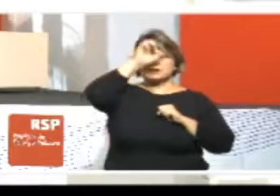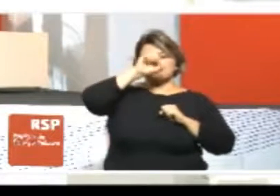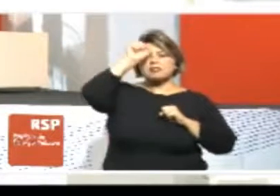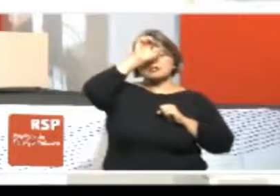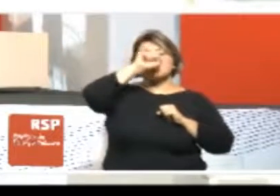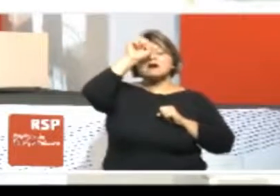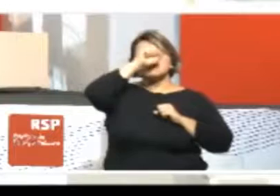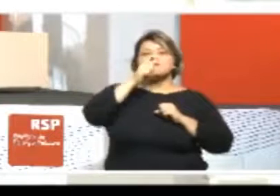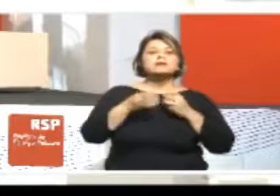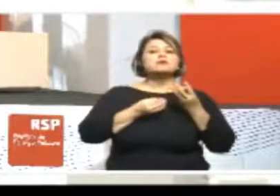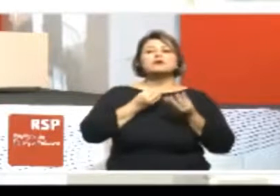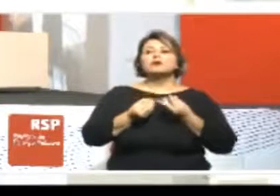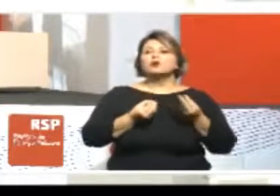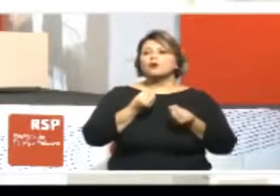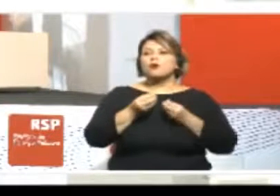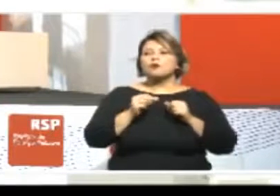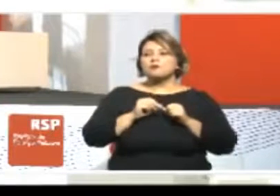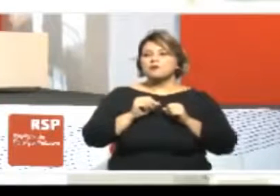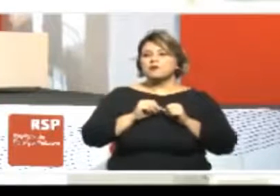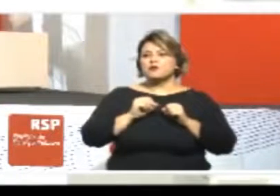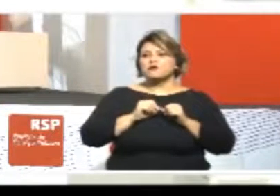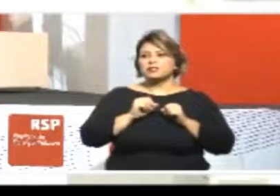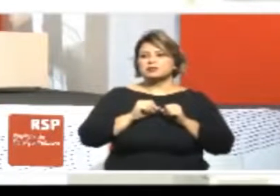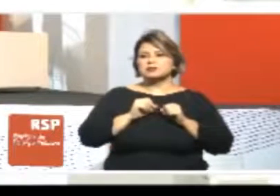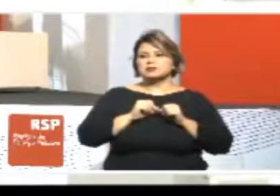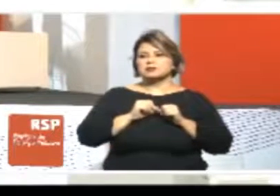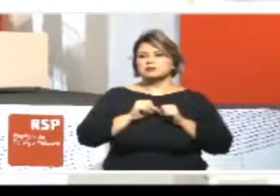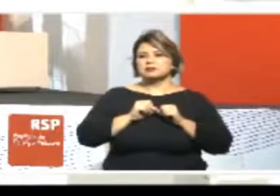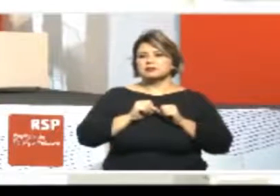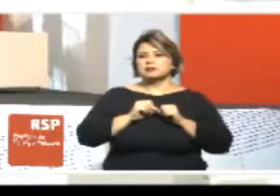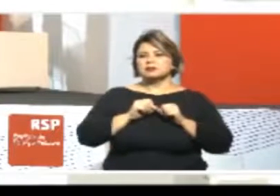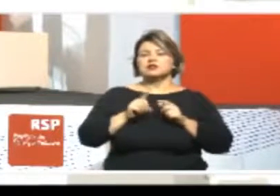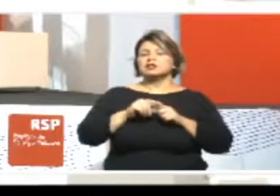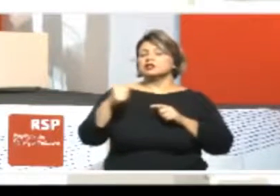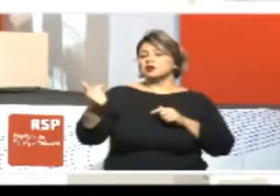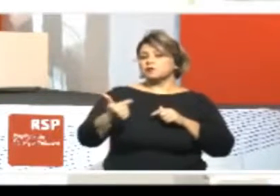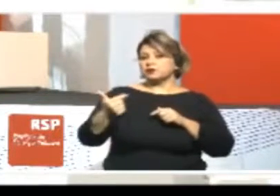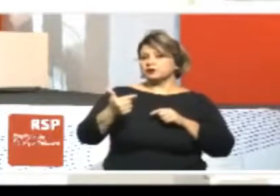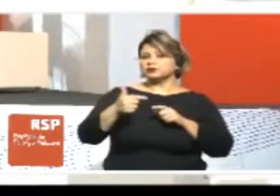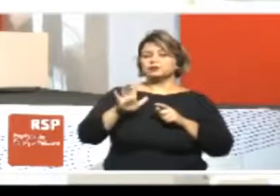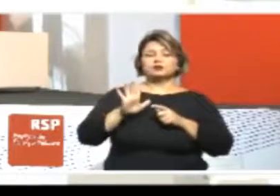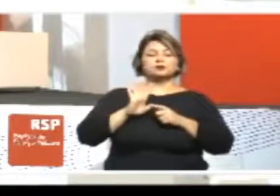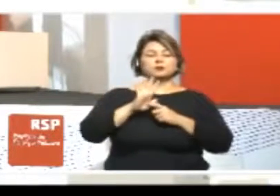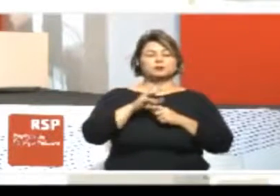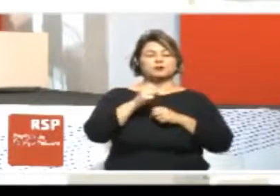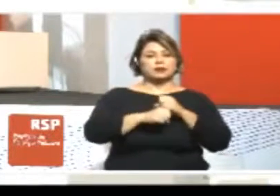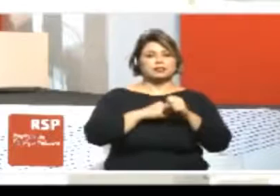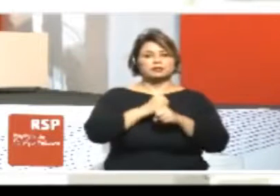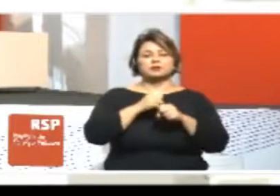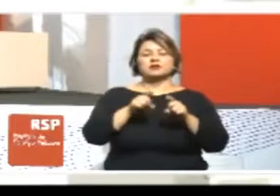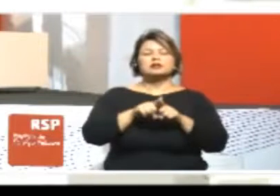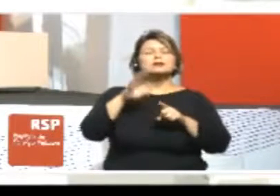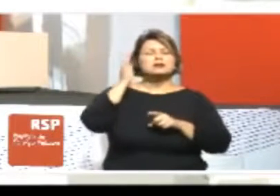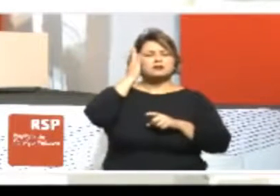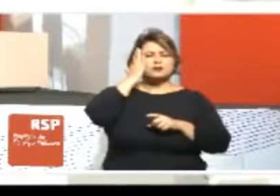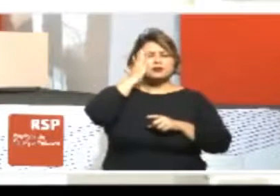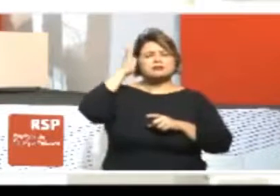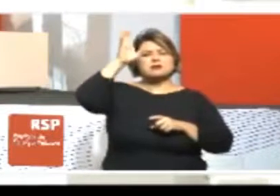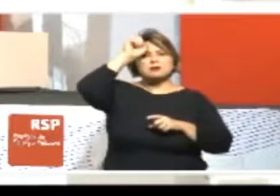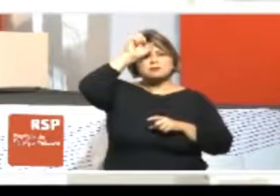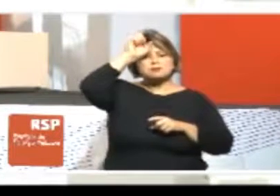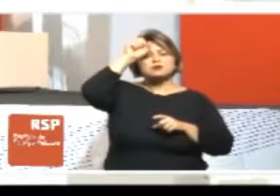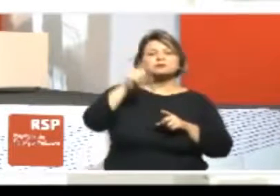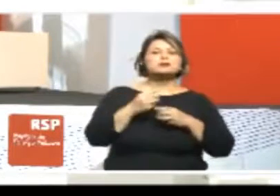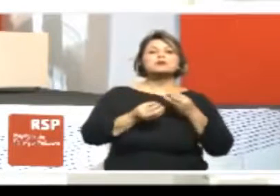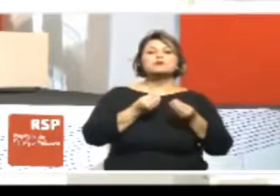está aprendiendo cómo gobernar, y en el segundo año es cuando ya uno ve que ha aprendido y se pueden empezar a hacer políticas, y esto